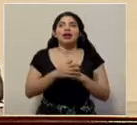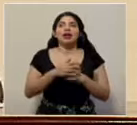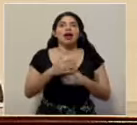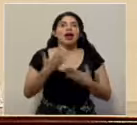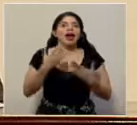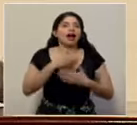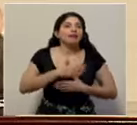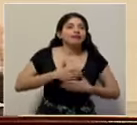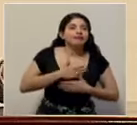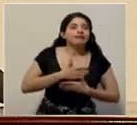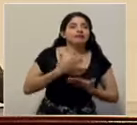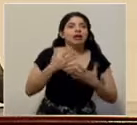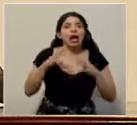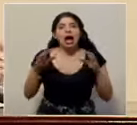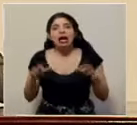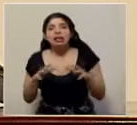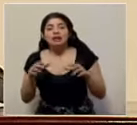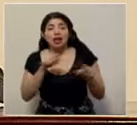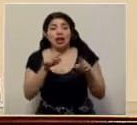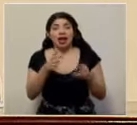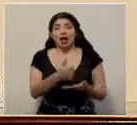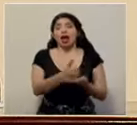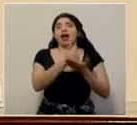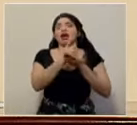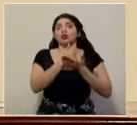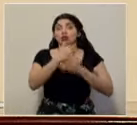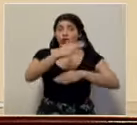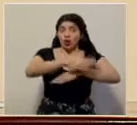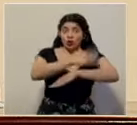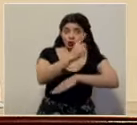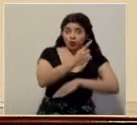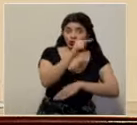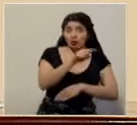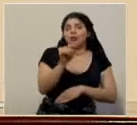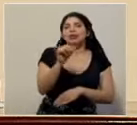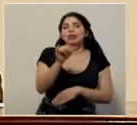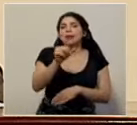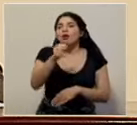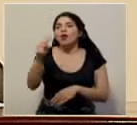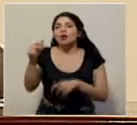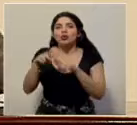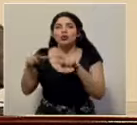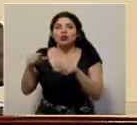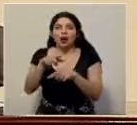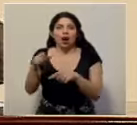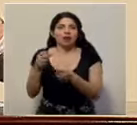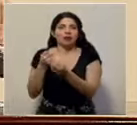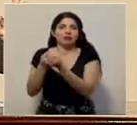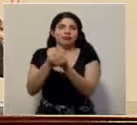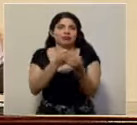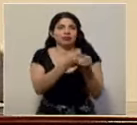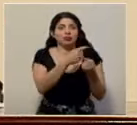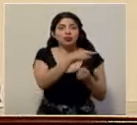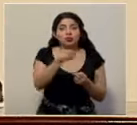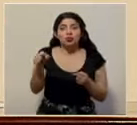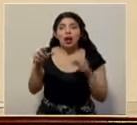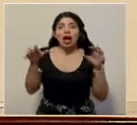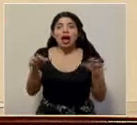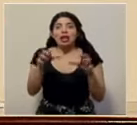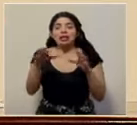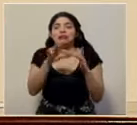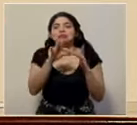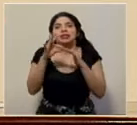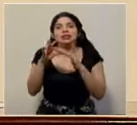por supuesto que eso ayuda no solo a las costeras, sino también a destinos turísticos no costeros, cuyas principales actividades son